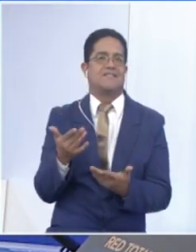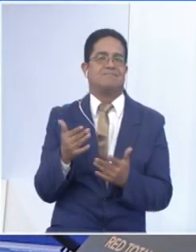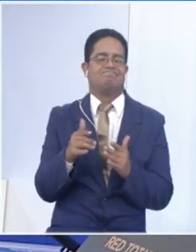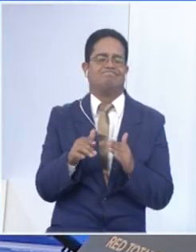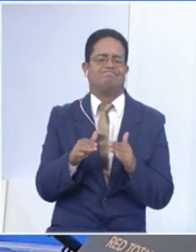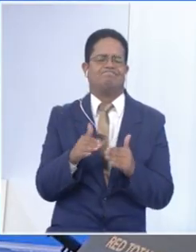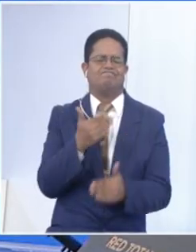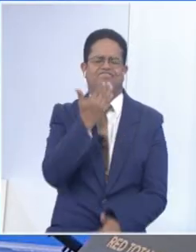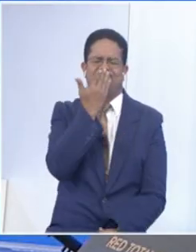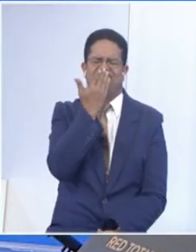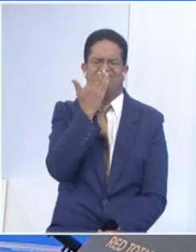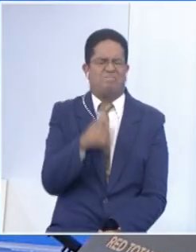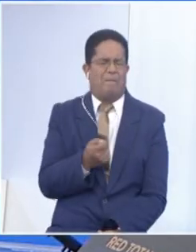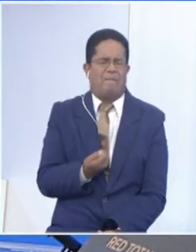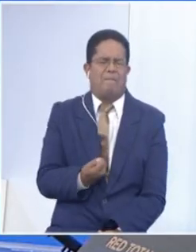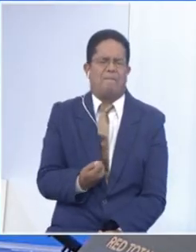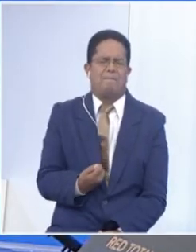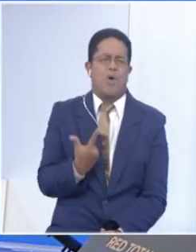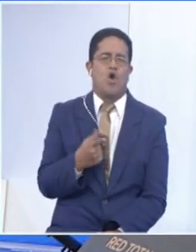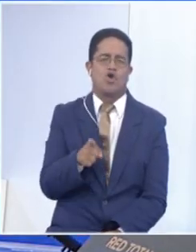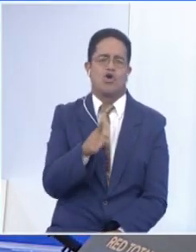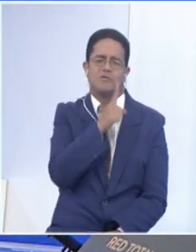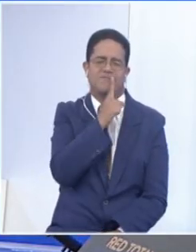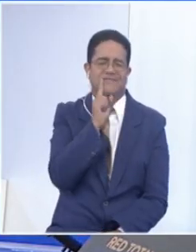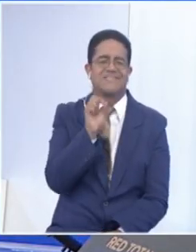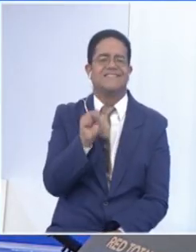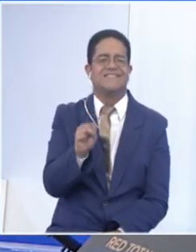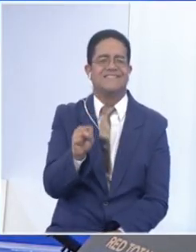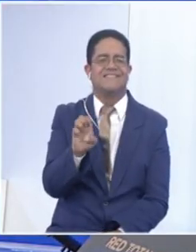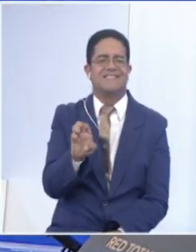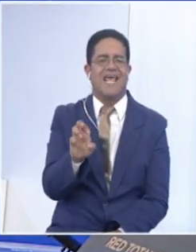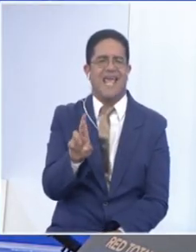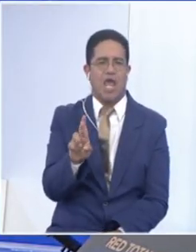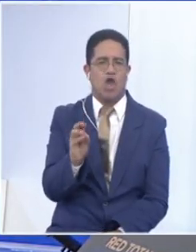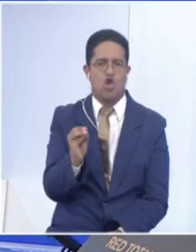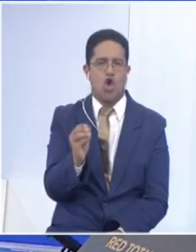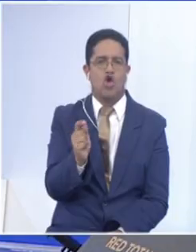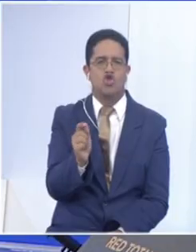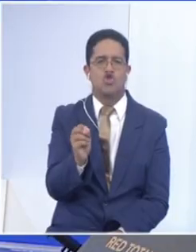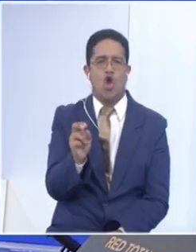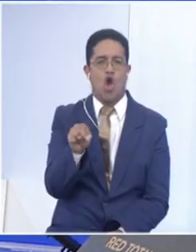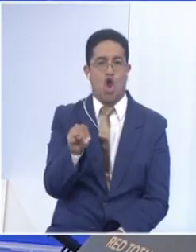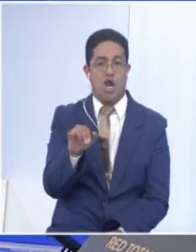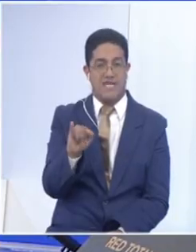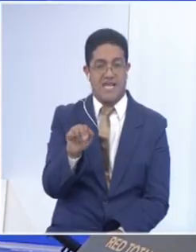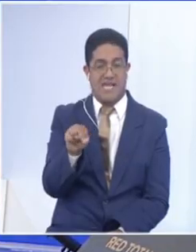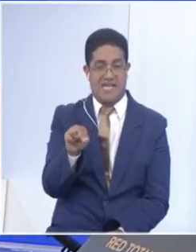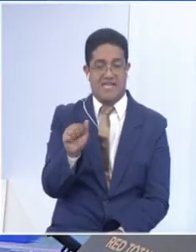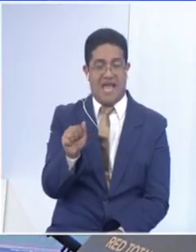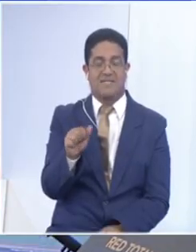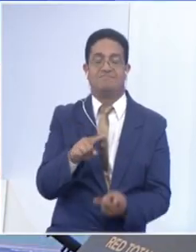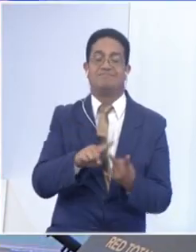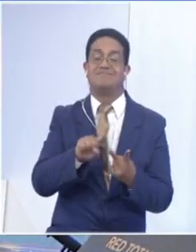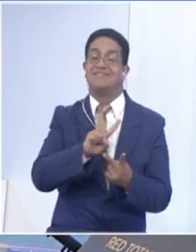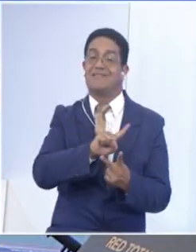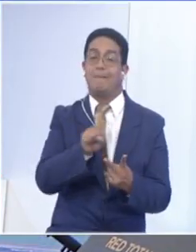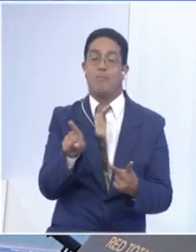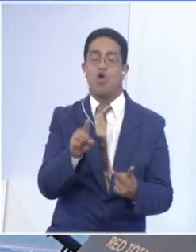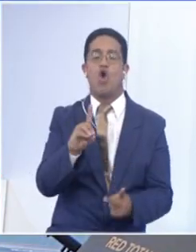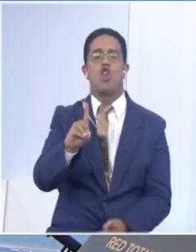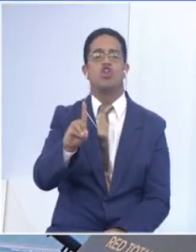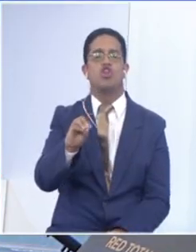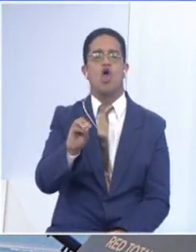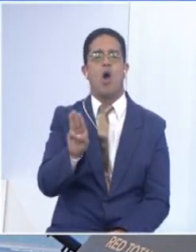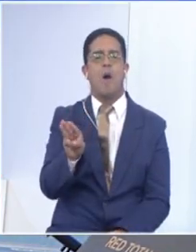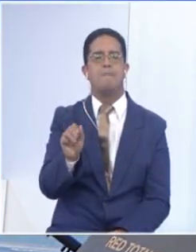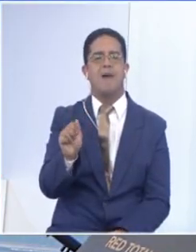bajos de serotonina y luego tardíamente pueden tenerlos de dopamina. Por eso enfermedades que son crónicas